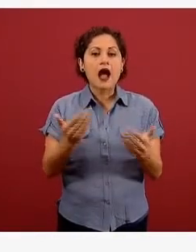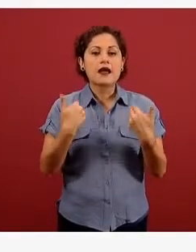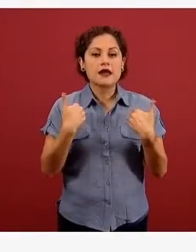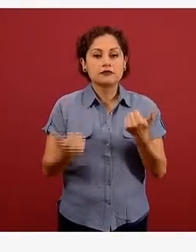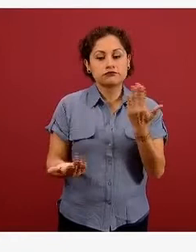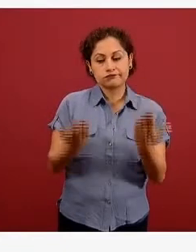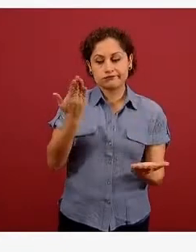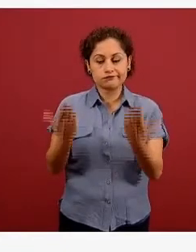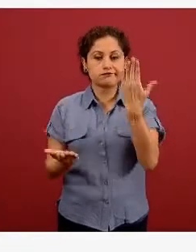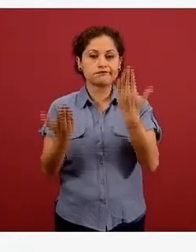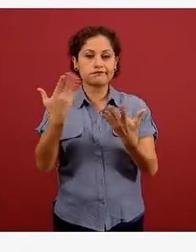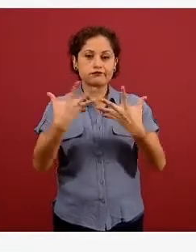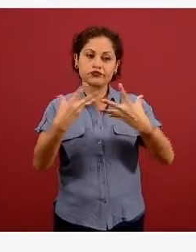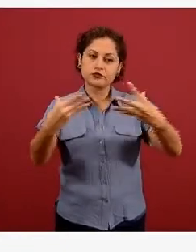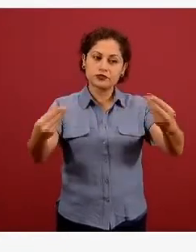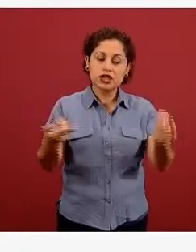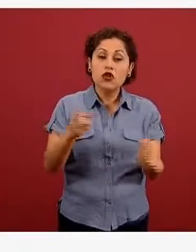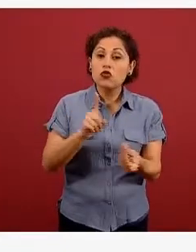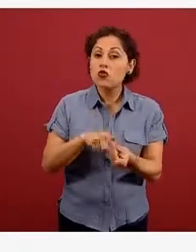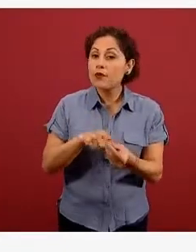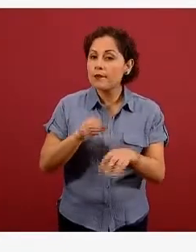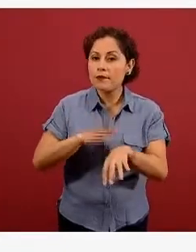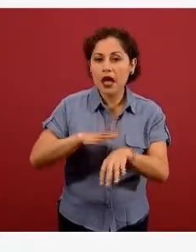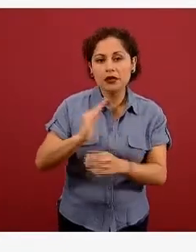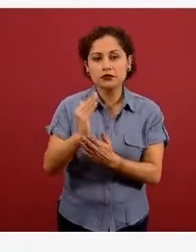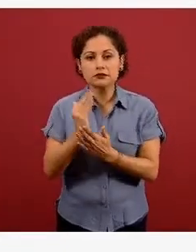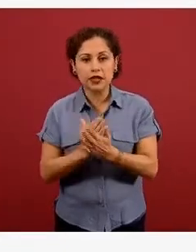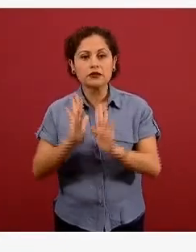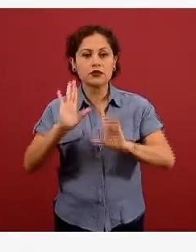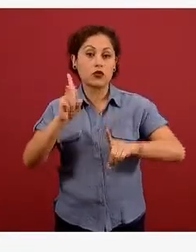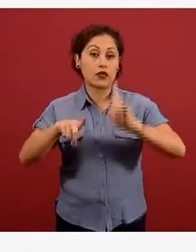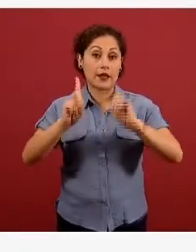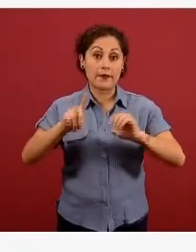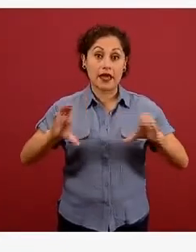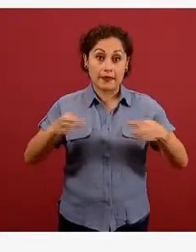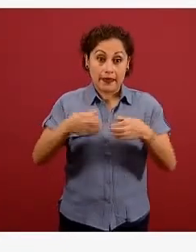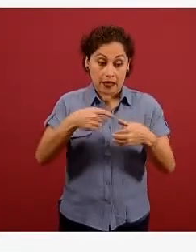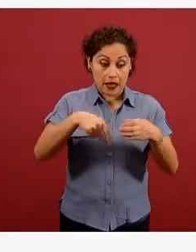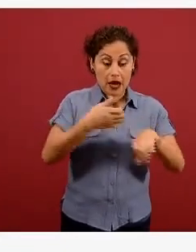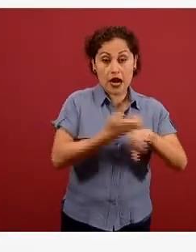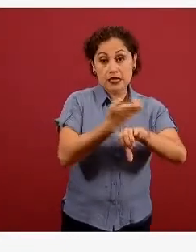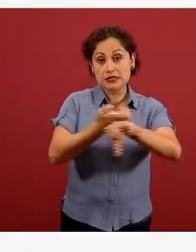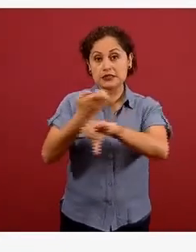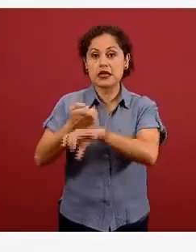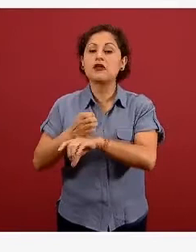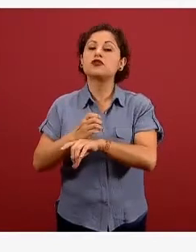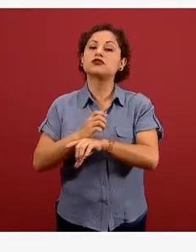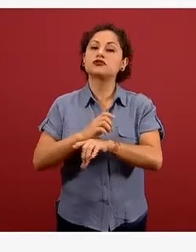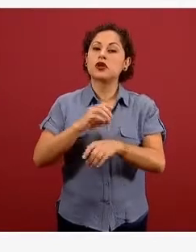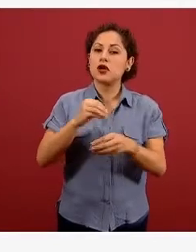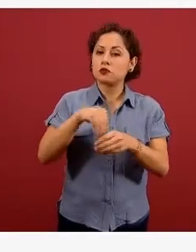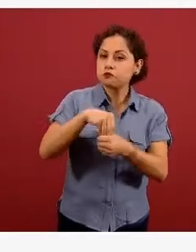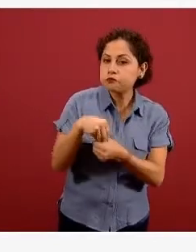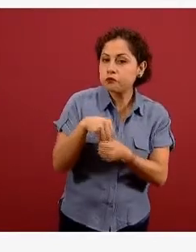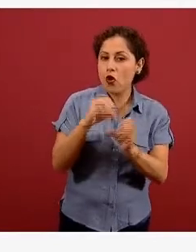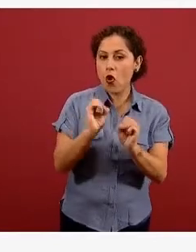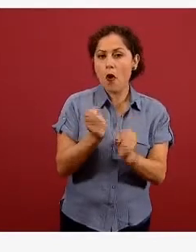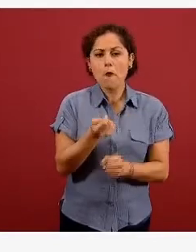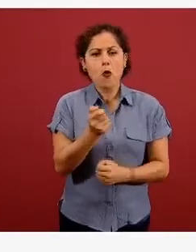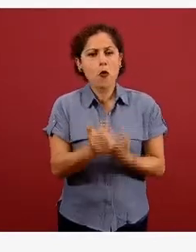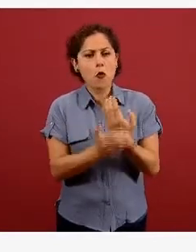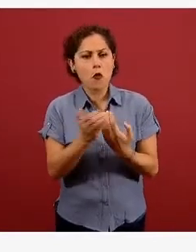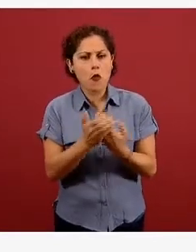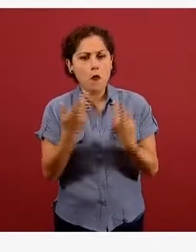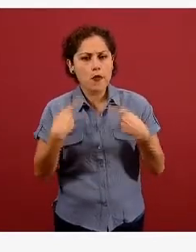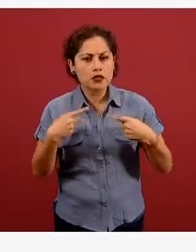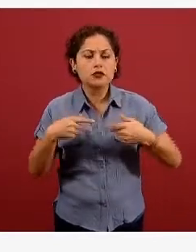los distintos estados, dado que estos tienen distinta población. No se pueden comparar el número de casos entre un estado y otro porque